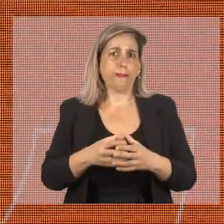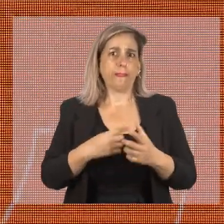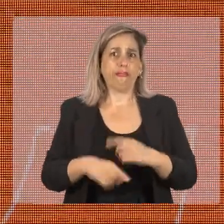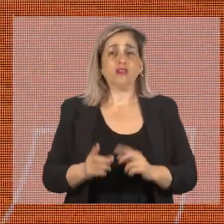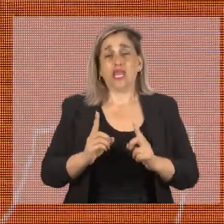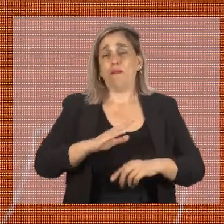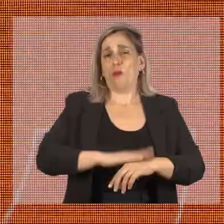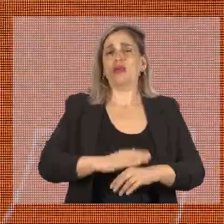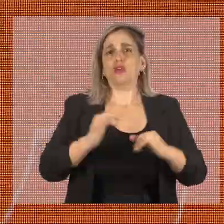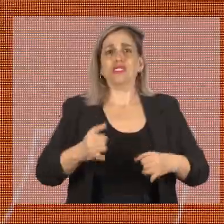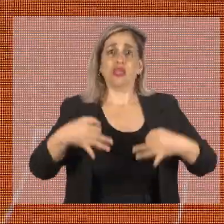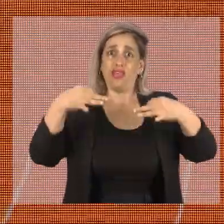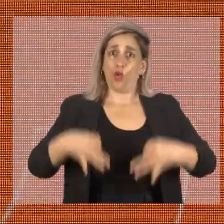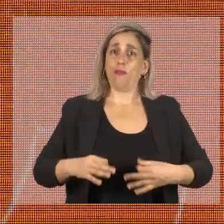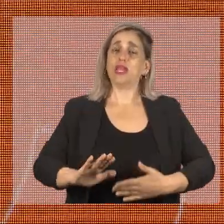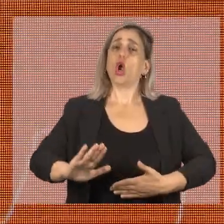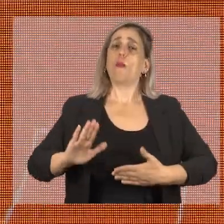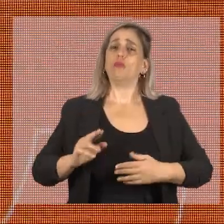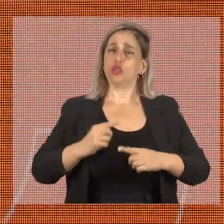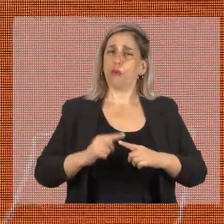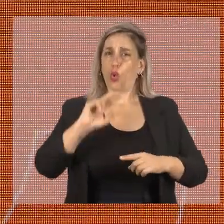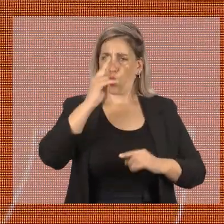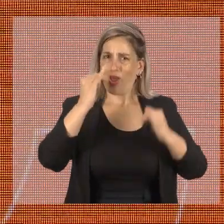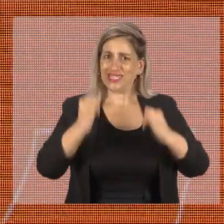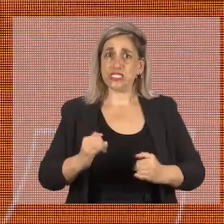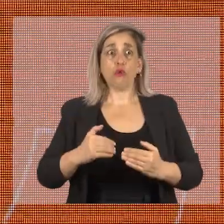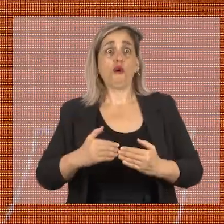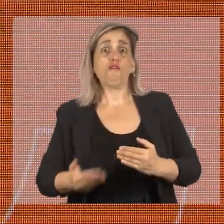de lado en el momento de cumplir el compromiso por el país.